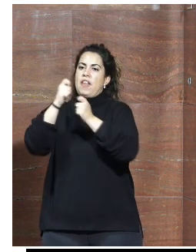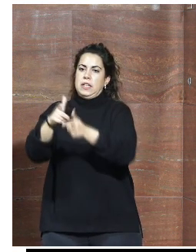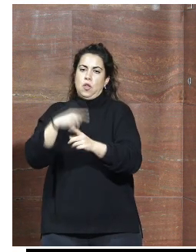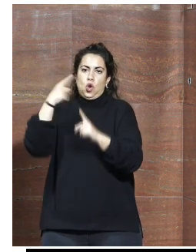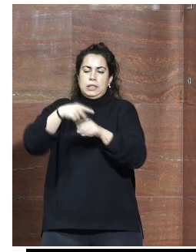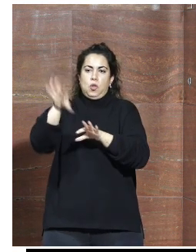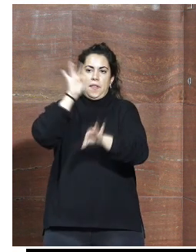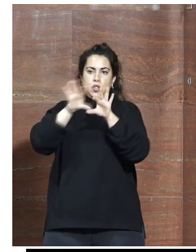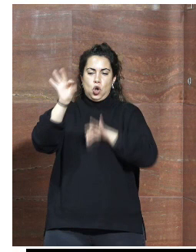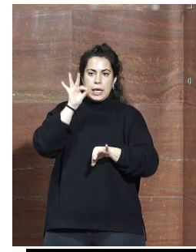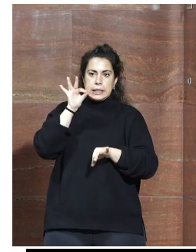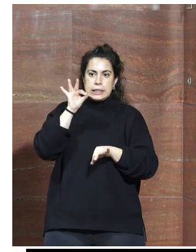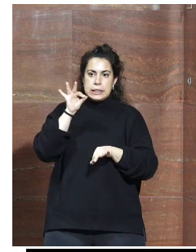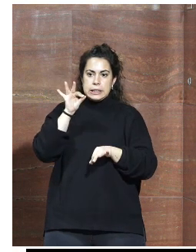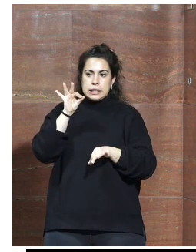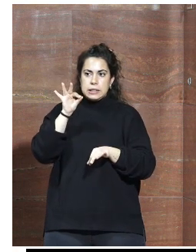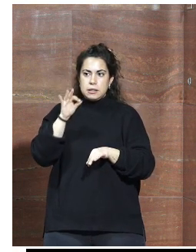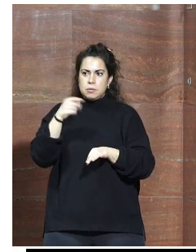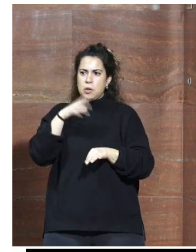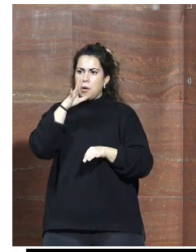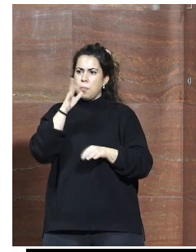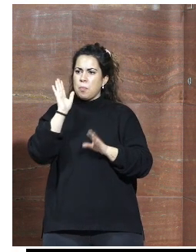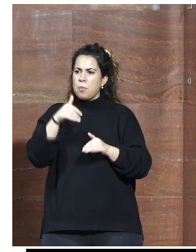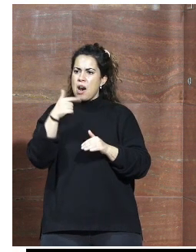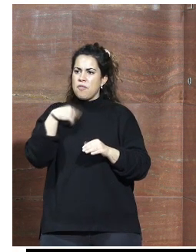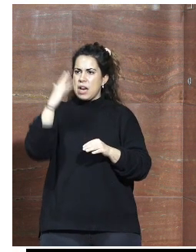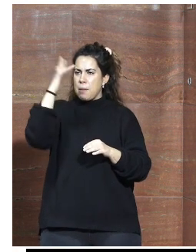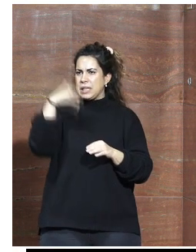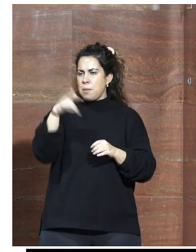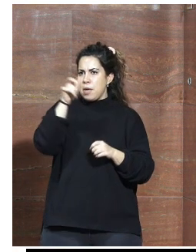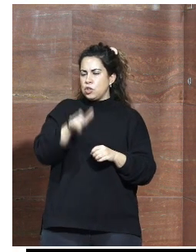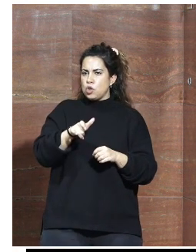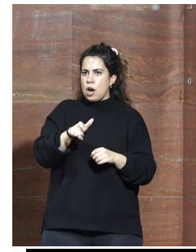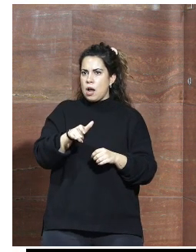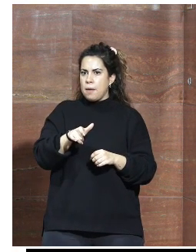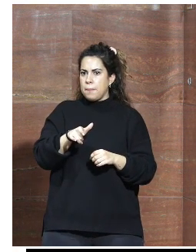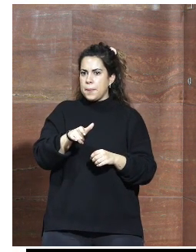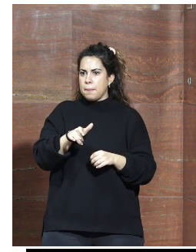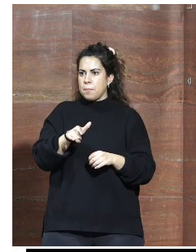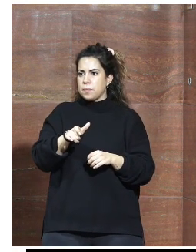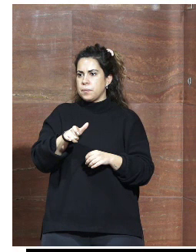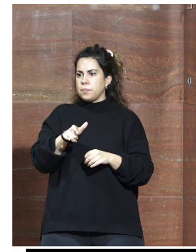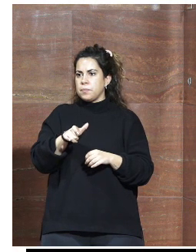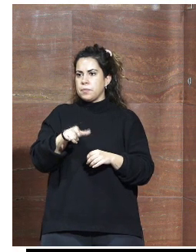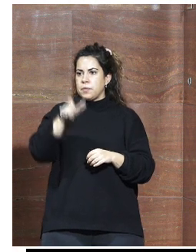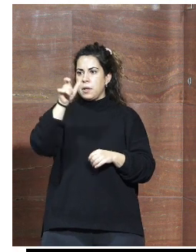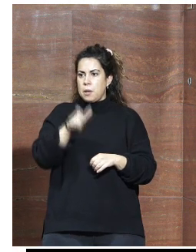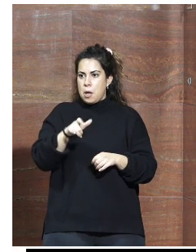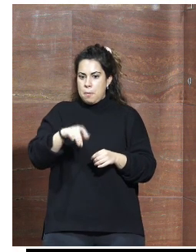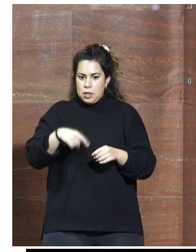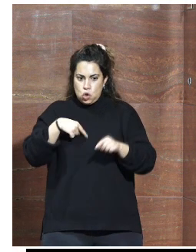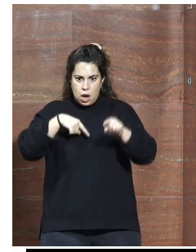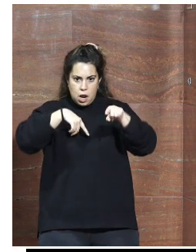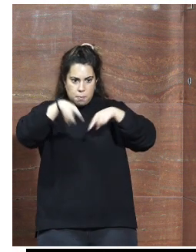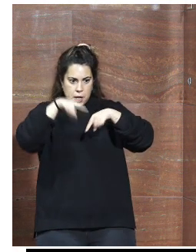decisiones. Está previsto, porque siempre nos estamos poniendo en el caso de que una persona ya sabe el medio de